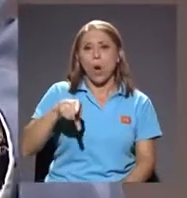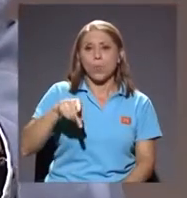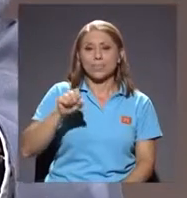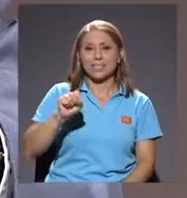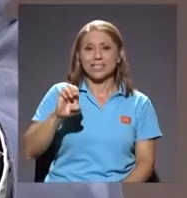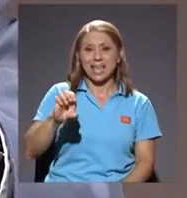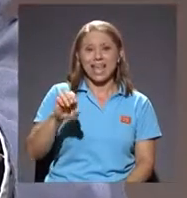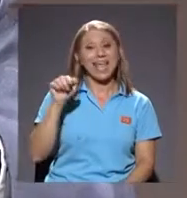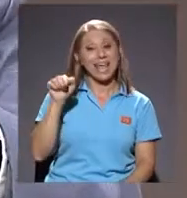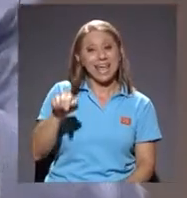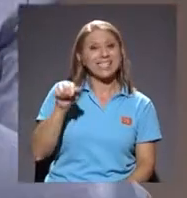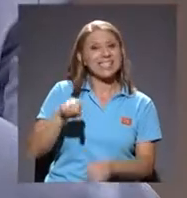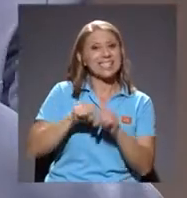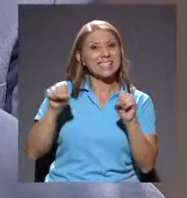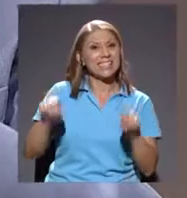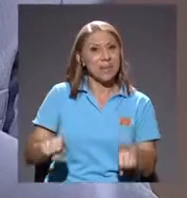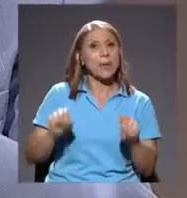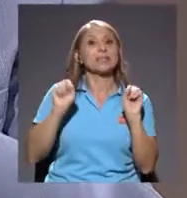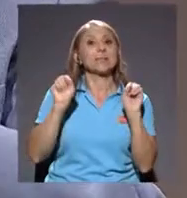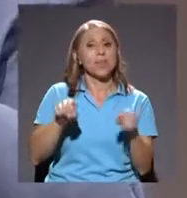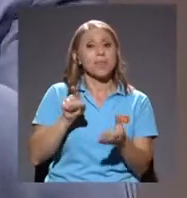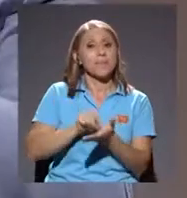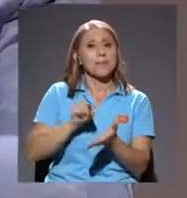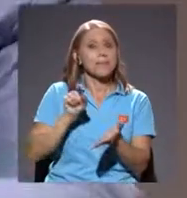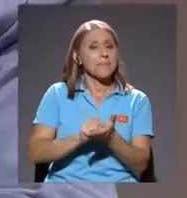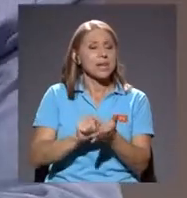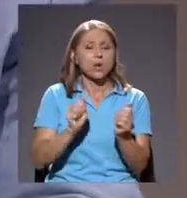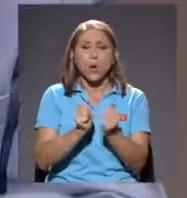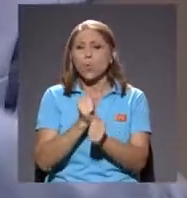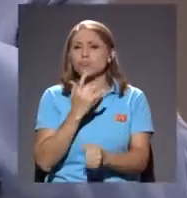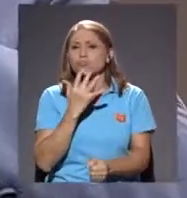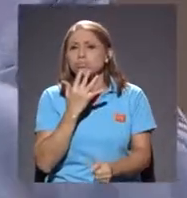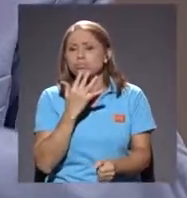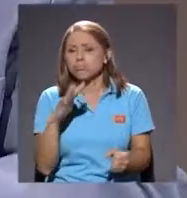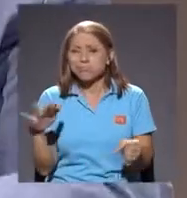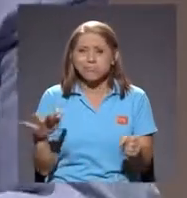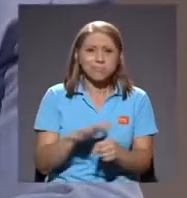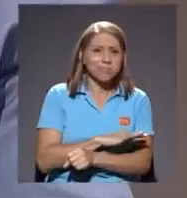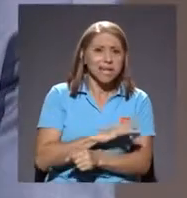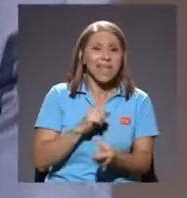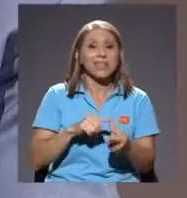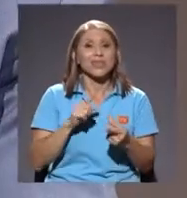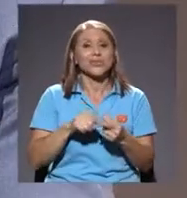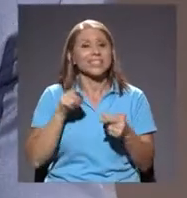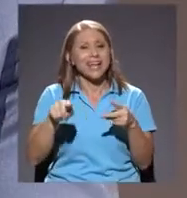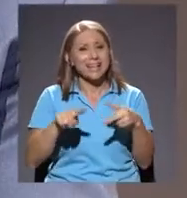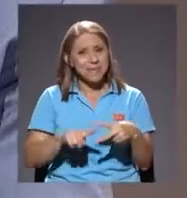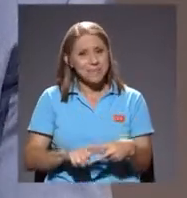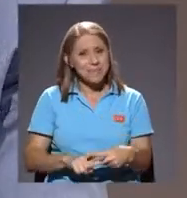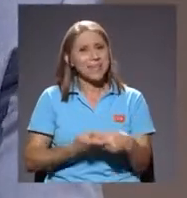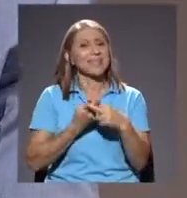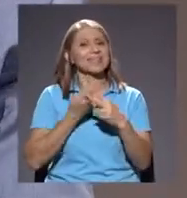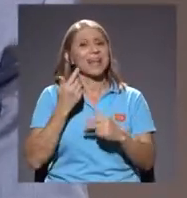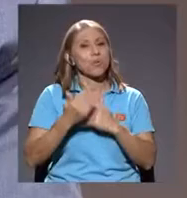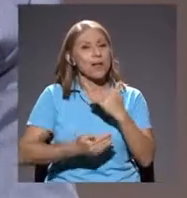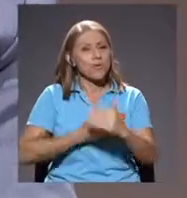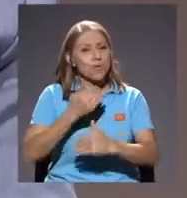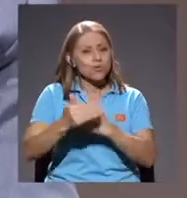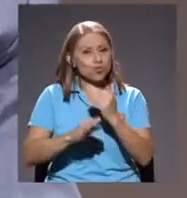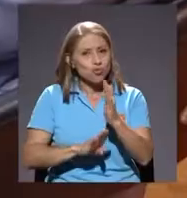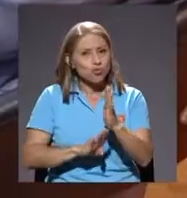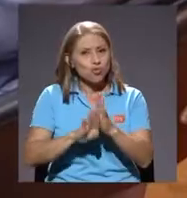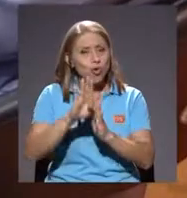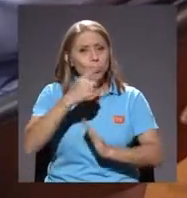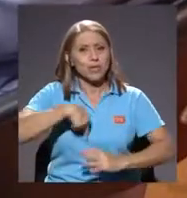sistema en donde se puede imprimir a todo color y entonces ahí empieza una evolución de nuestra empresa